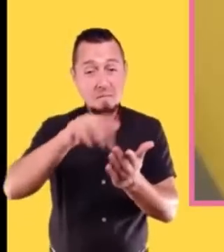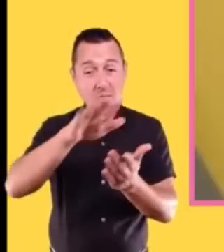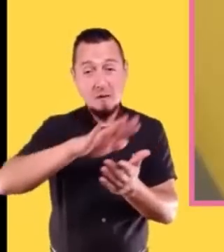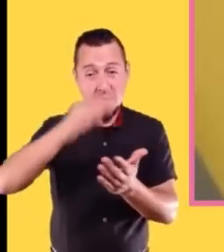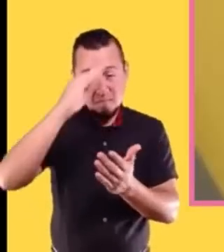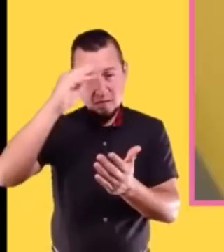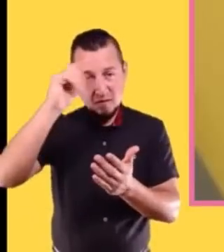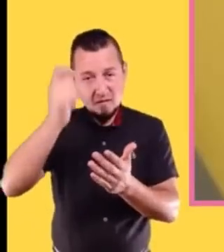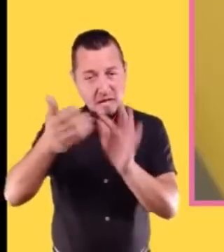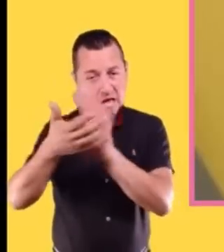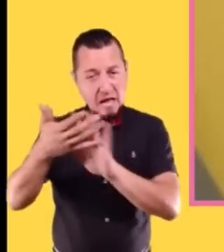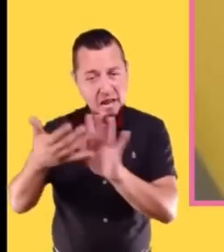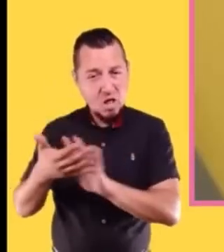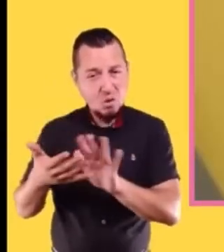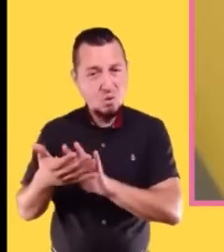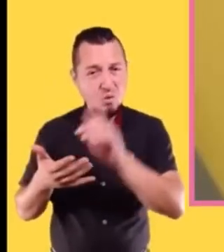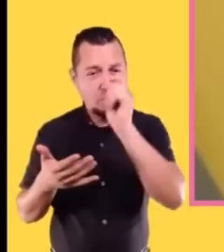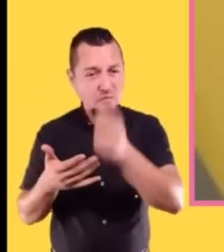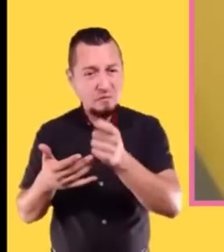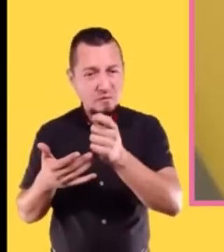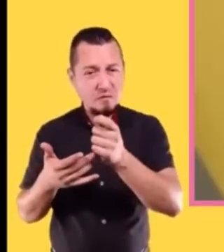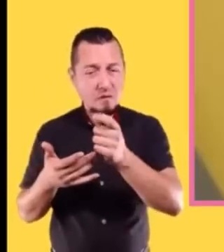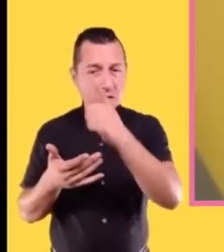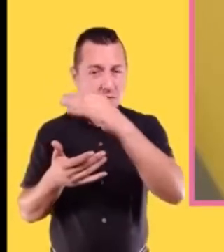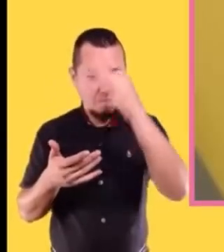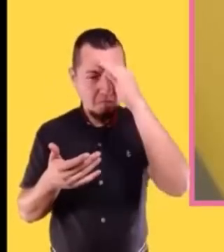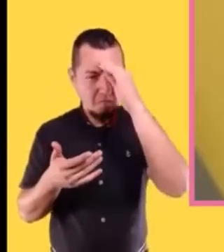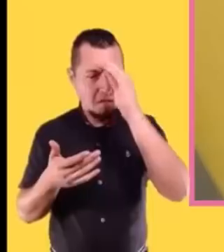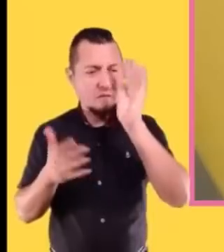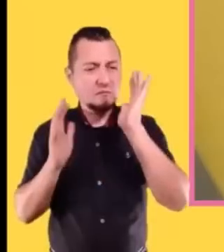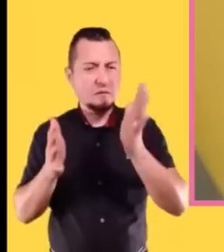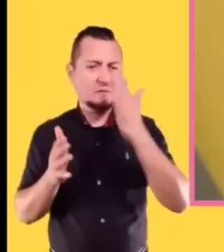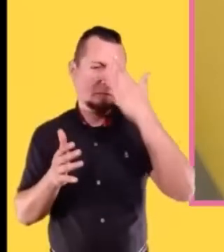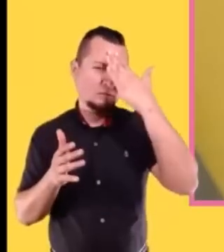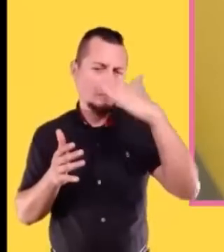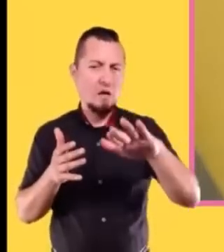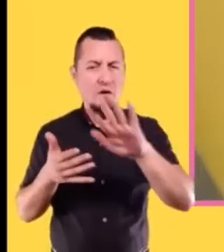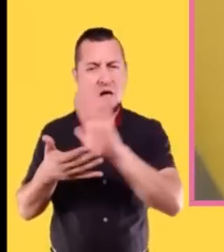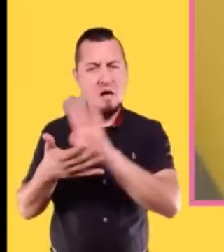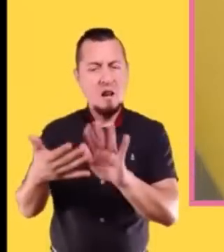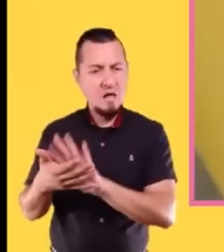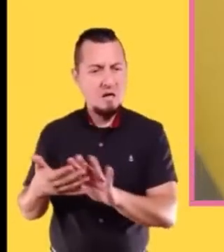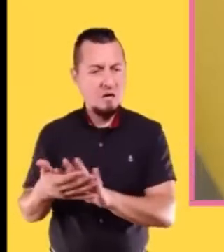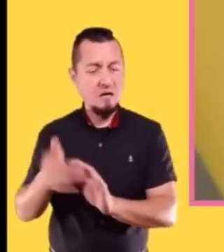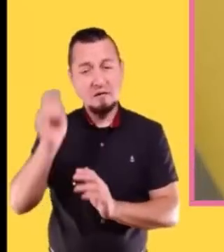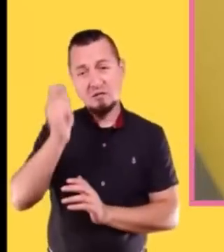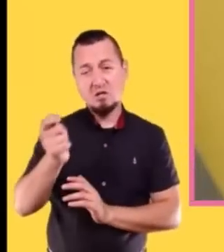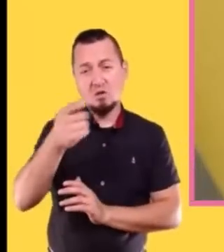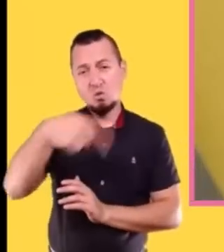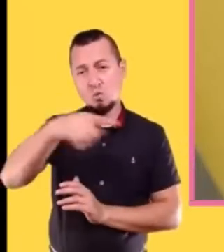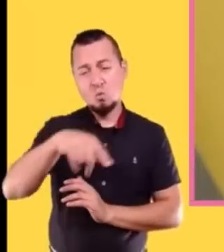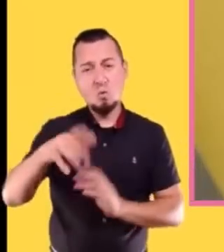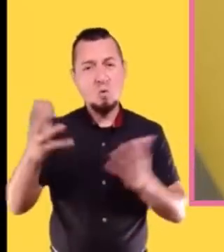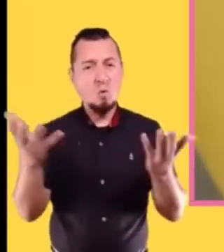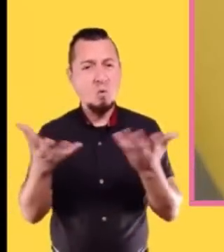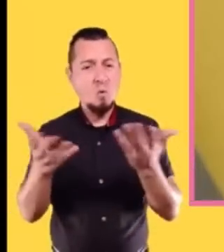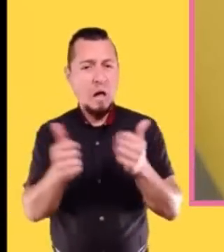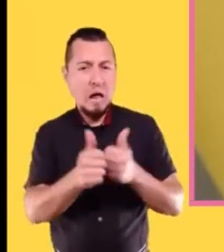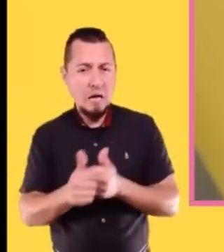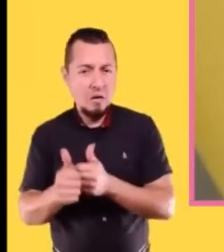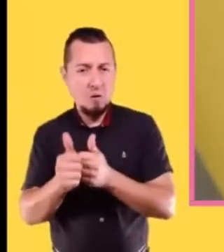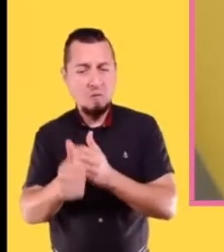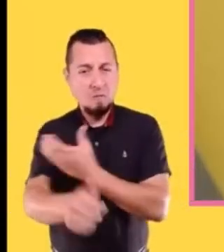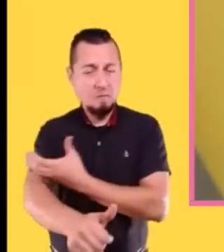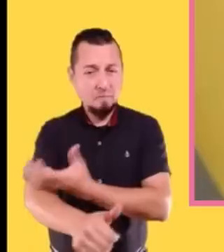lectoescritura. Presuponen que los niños ya saben leer y escribir. Aquí decirles que por supuesto nosotros tenemos las guías y el acompañamiento para